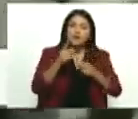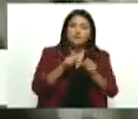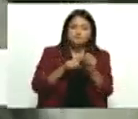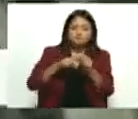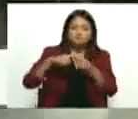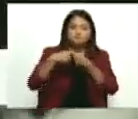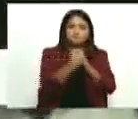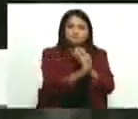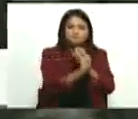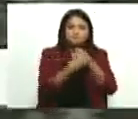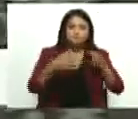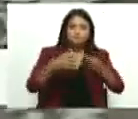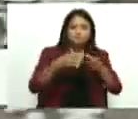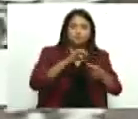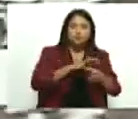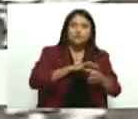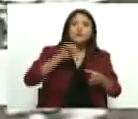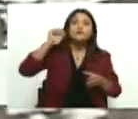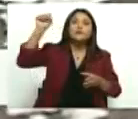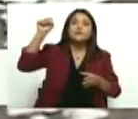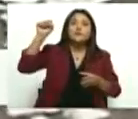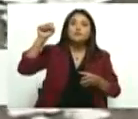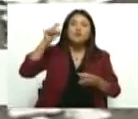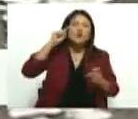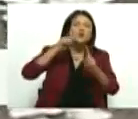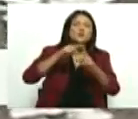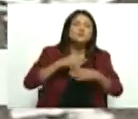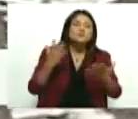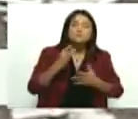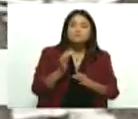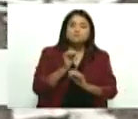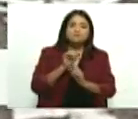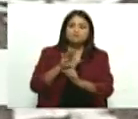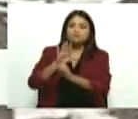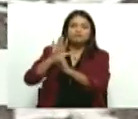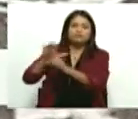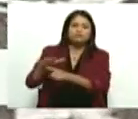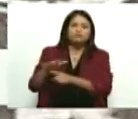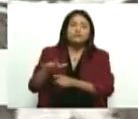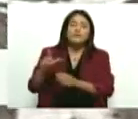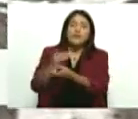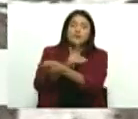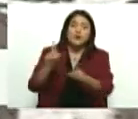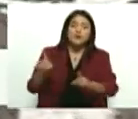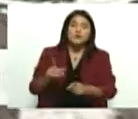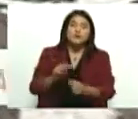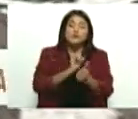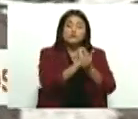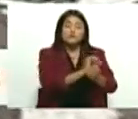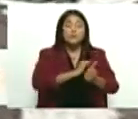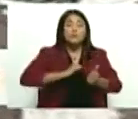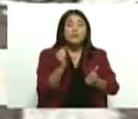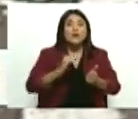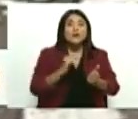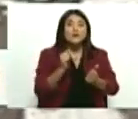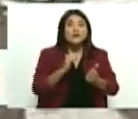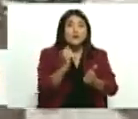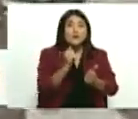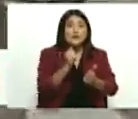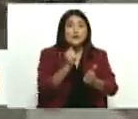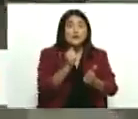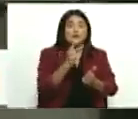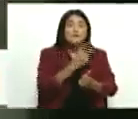Liga Socialista, con la misión de confrontar a la falsa democracia. Fue detenido por la policía política de ICIT